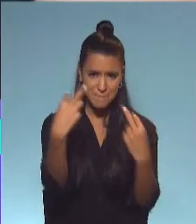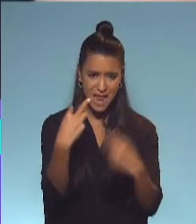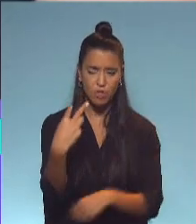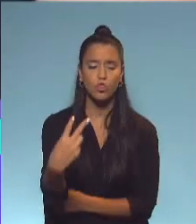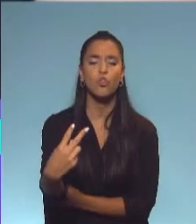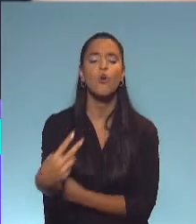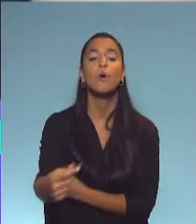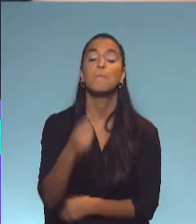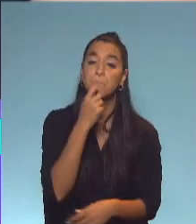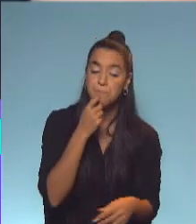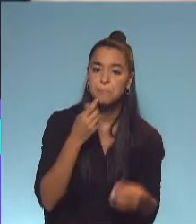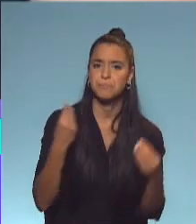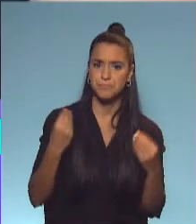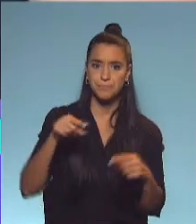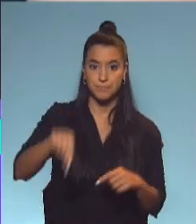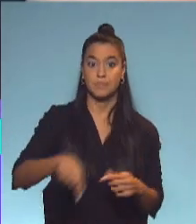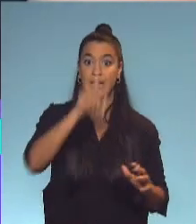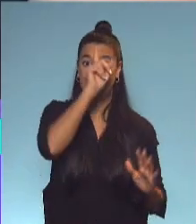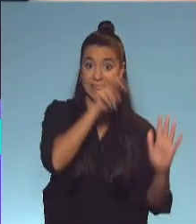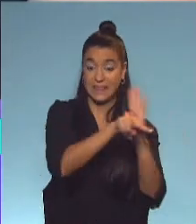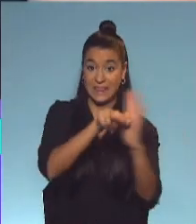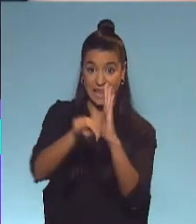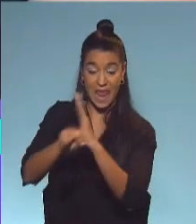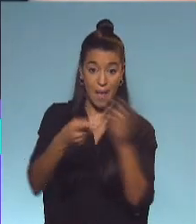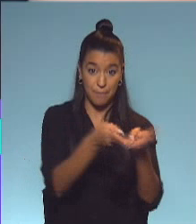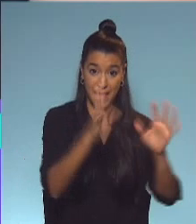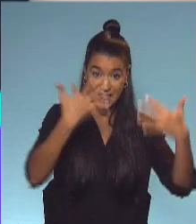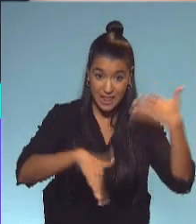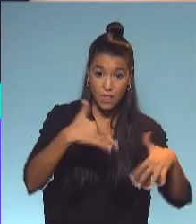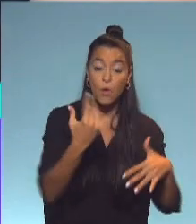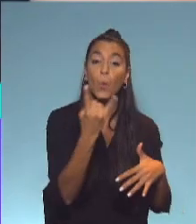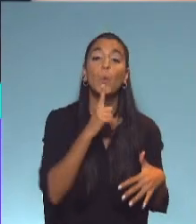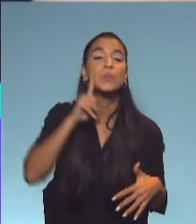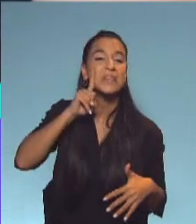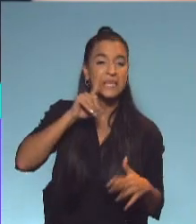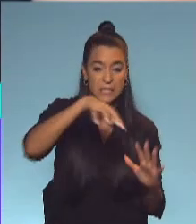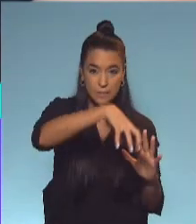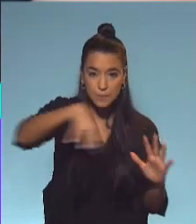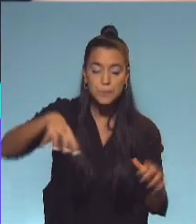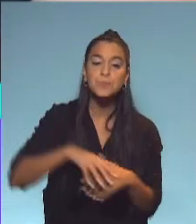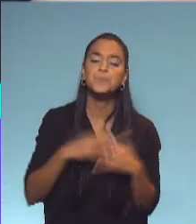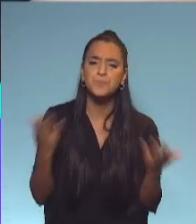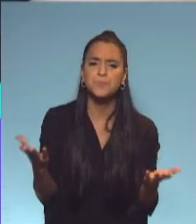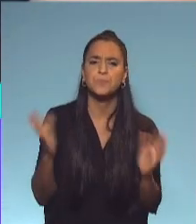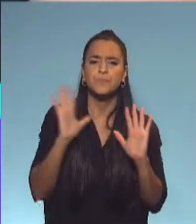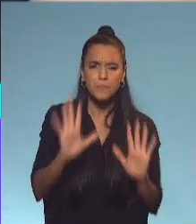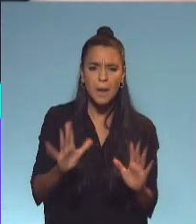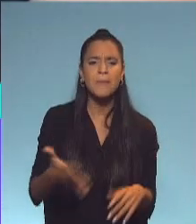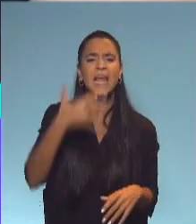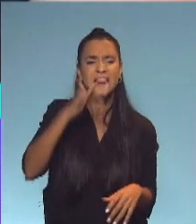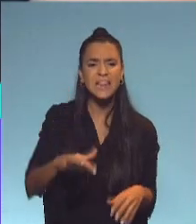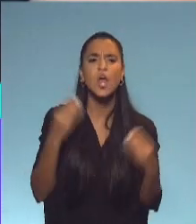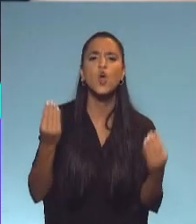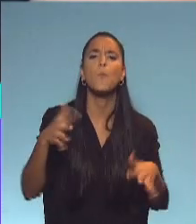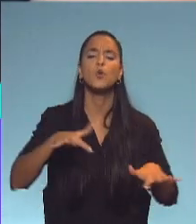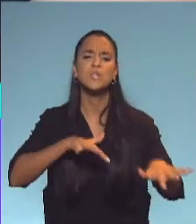momento, lo que sucede justamente en las terapias intensivas con las camas UTI. A ver, para comprender cómo es